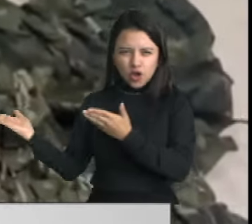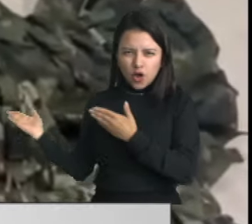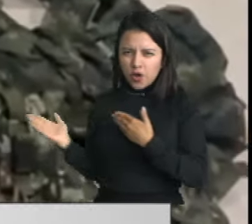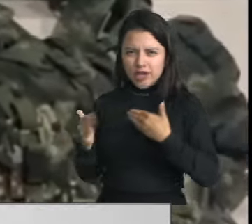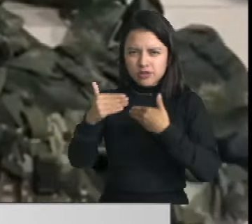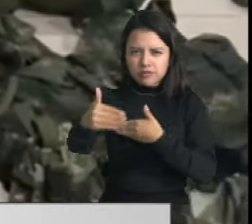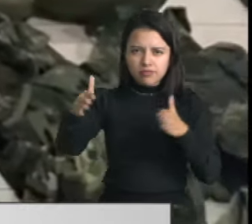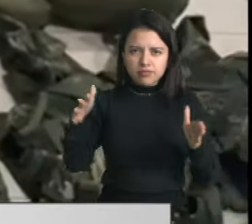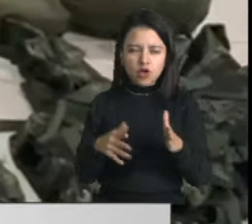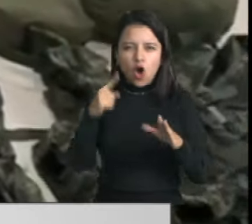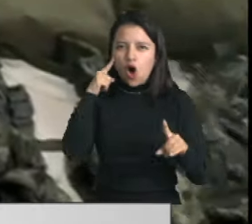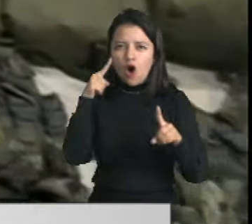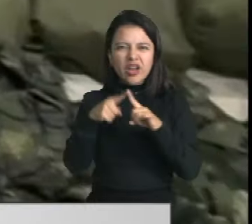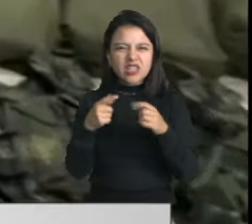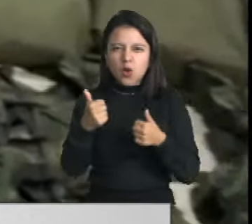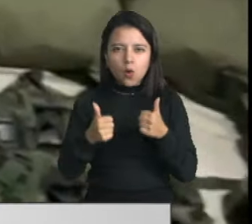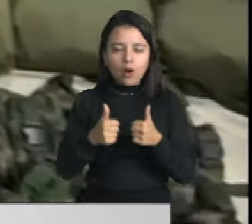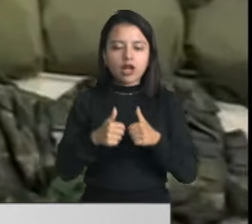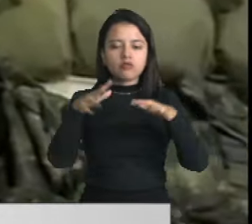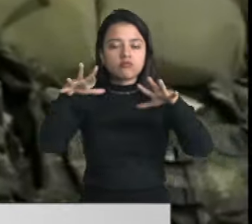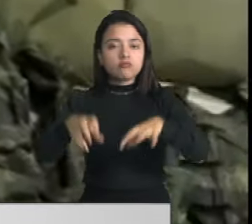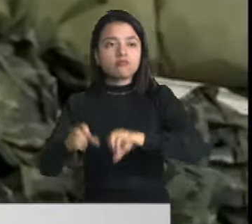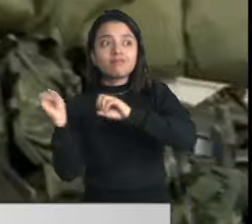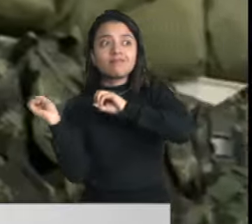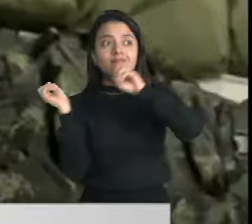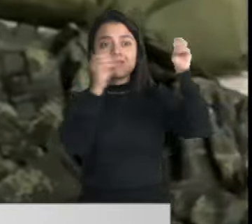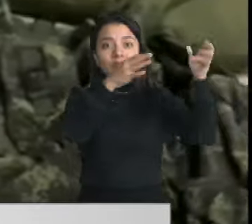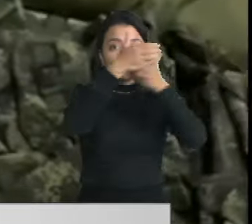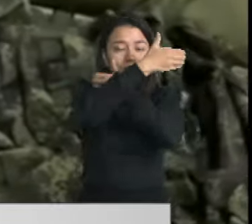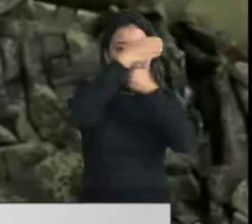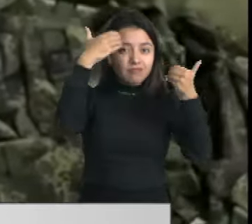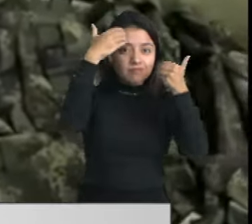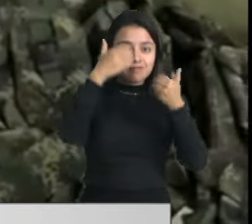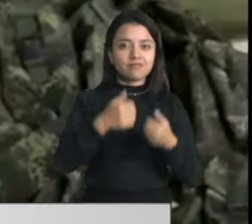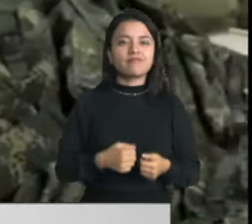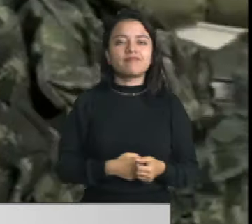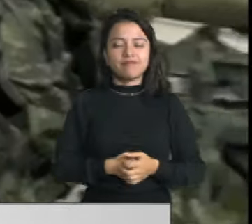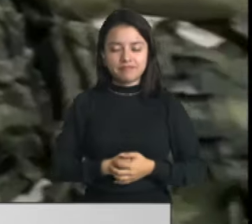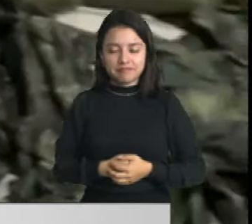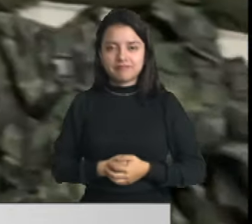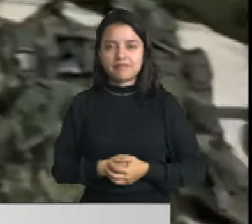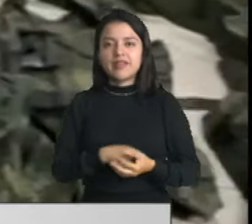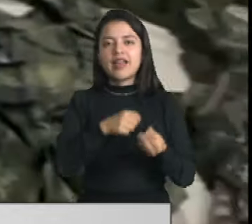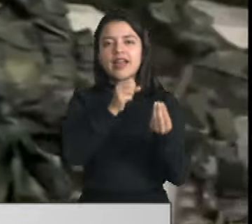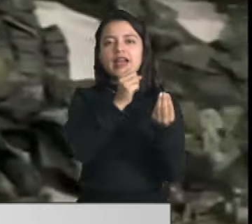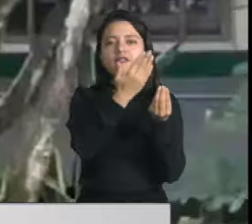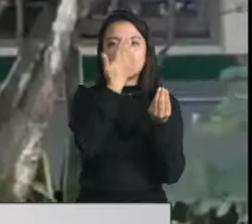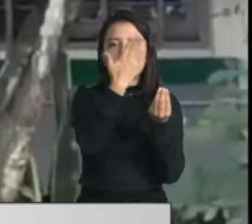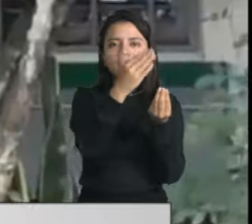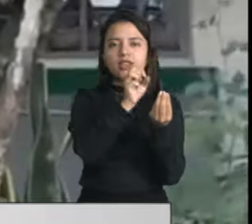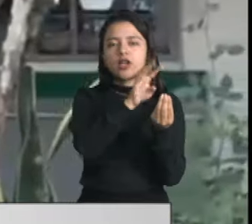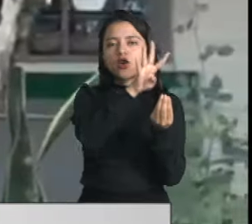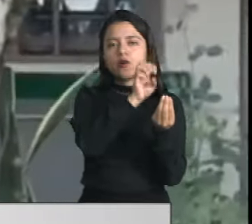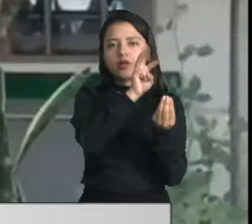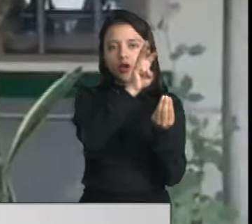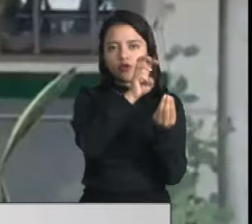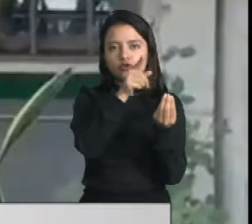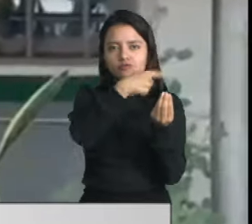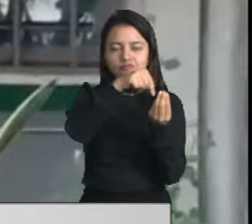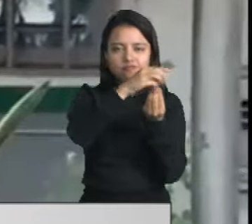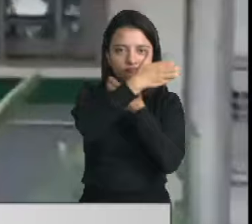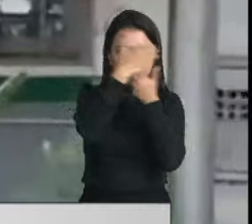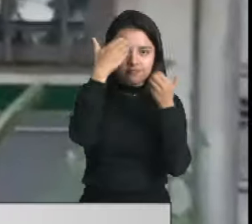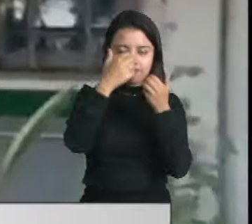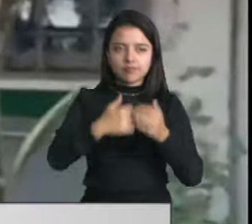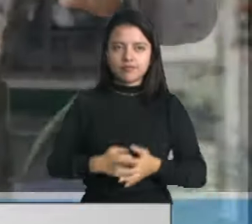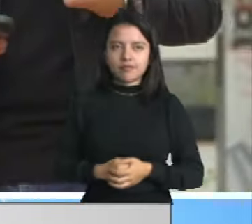enviadas al Frente 48 a los mal llamados comandos de frontera. En imágenes, todos los uniformes que serían